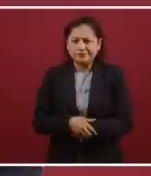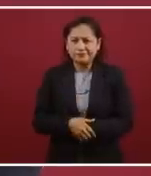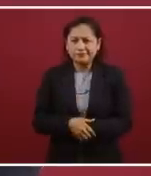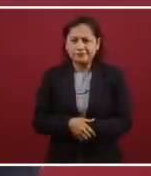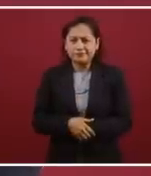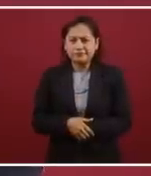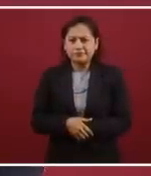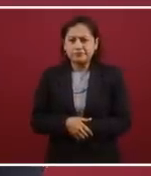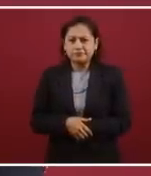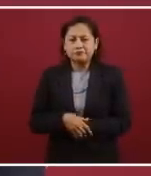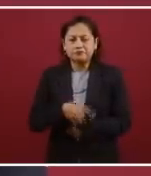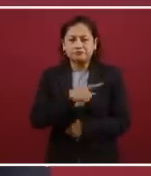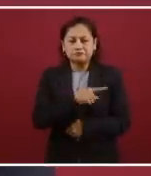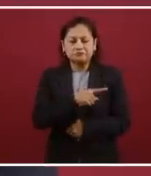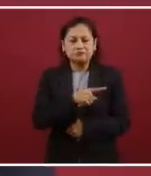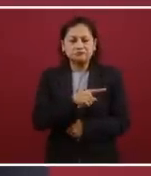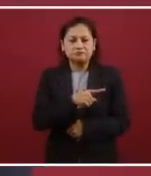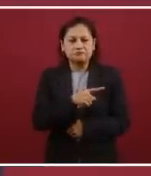quiere más